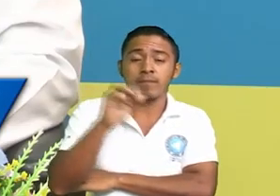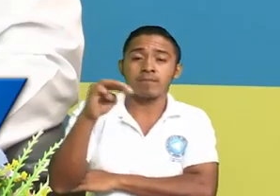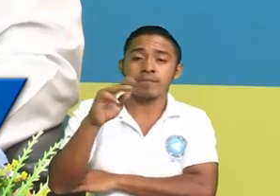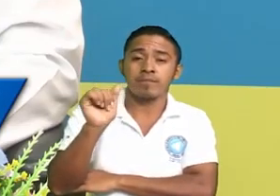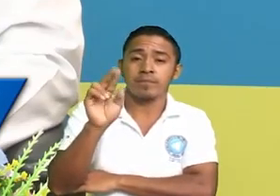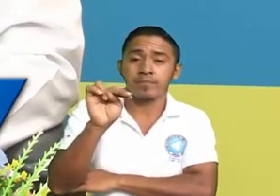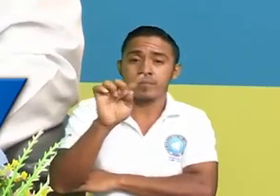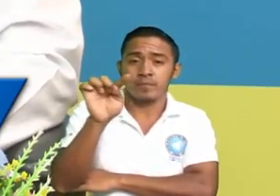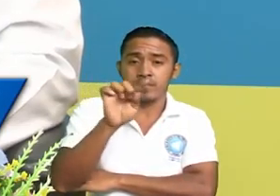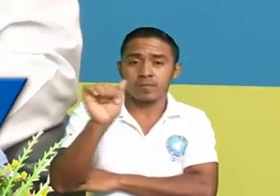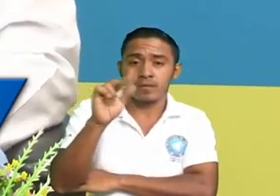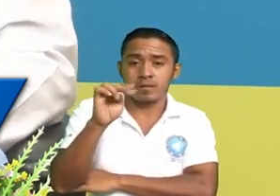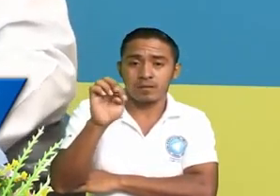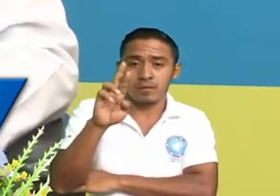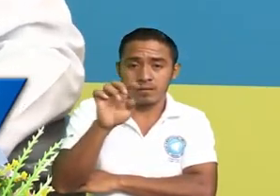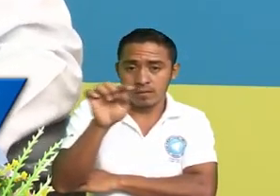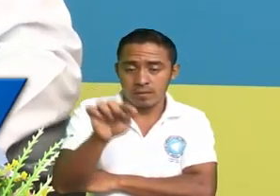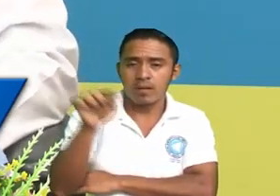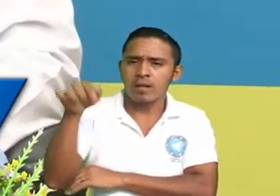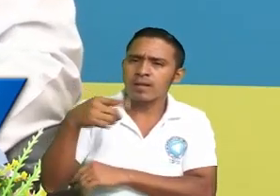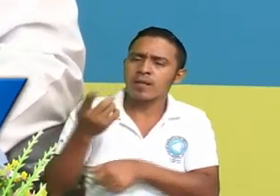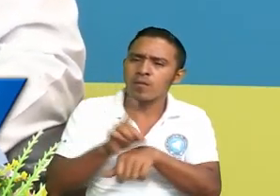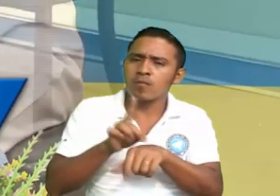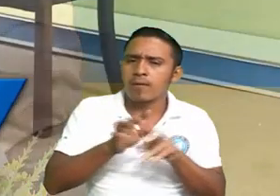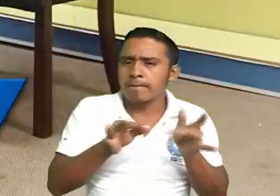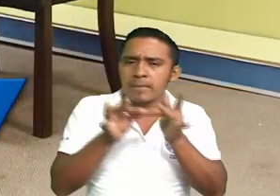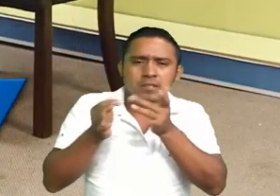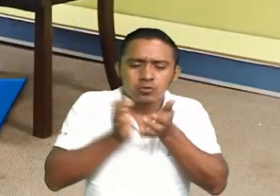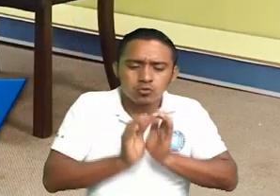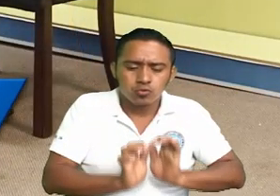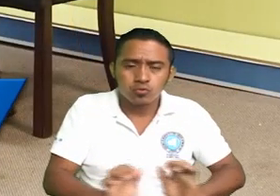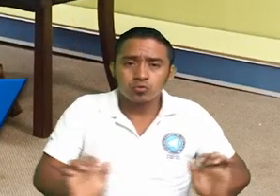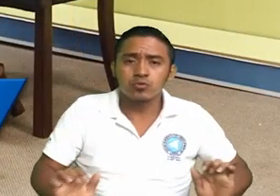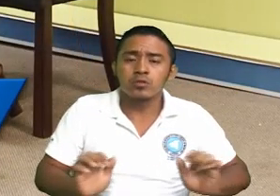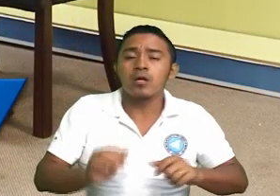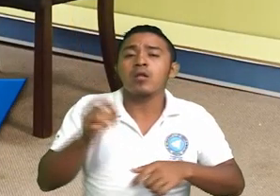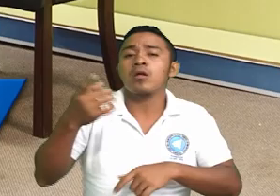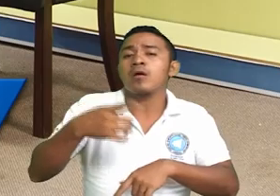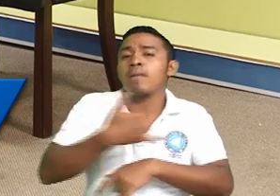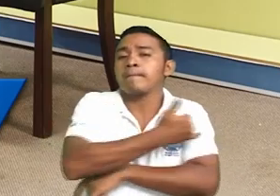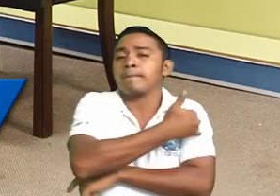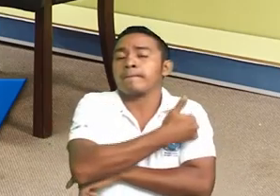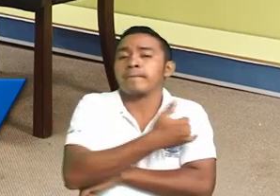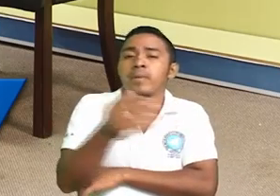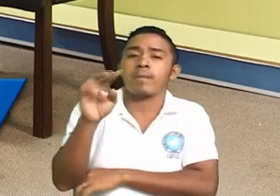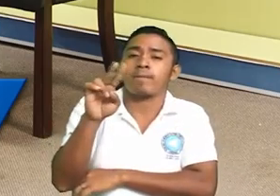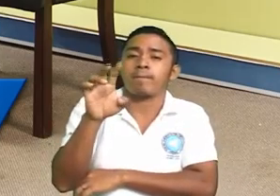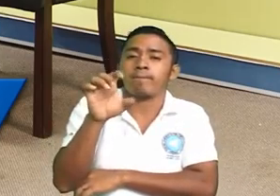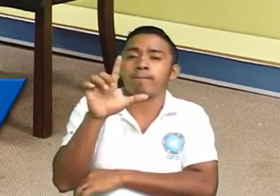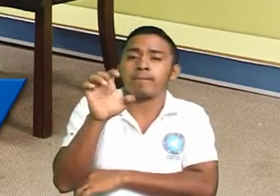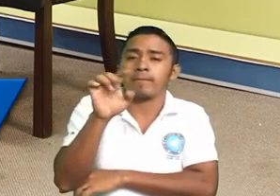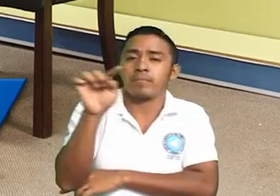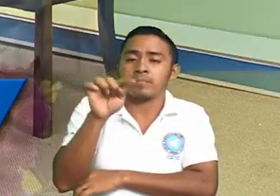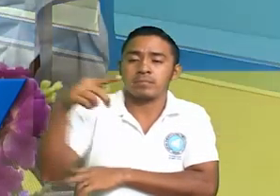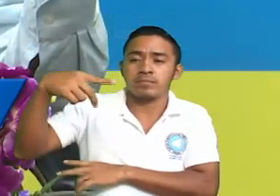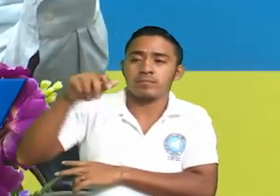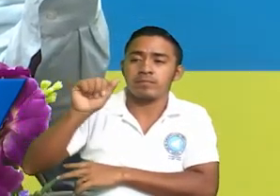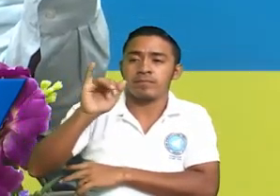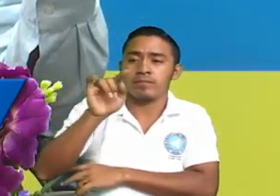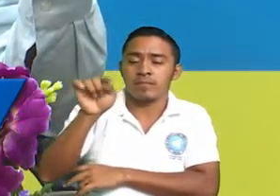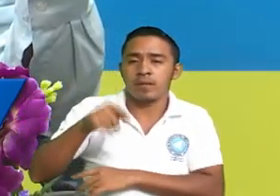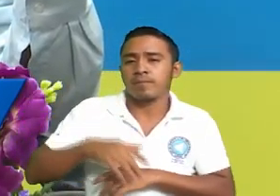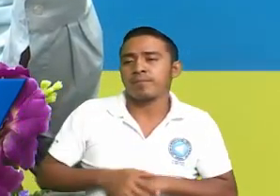tema Madres Primerizas, ¿qué hacer para el cuidado de nuestros niños y nuestras niñas? Tenemos como invitada a la